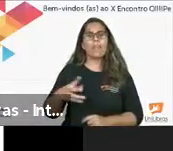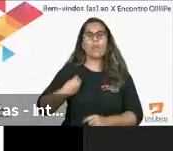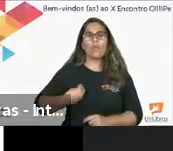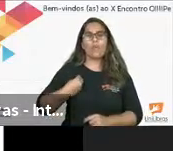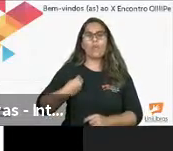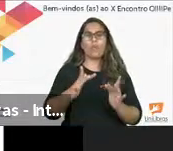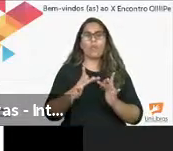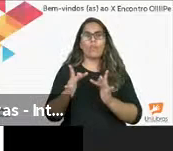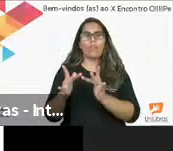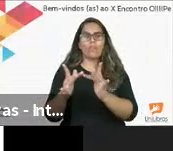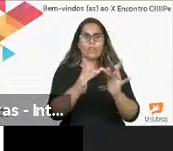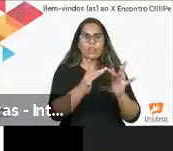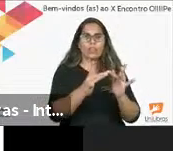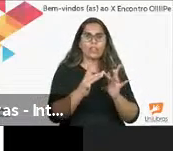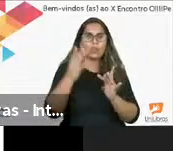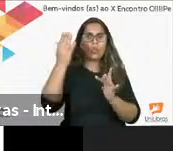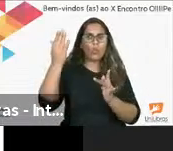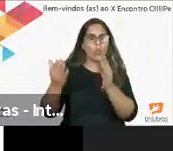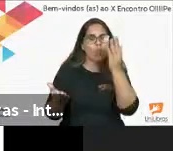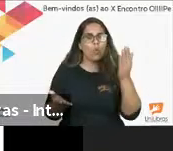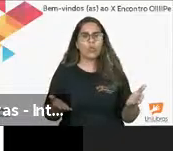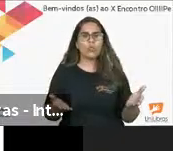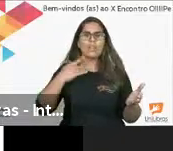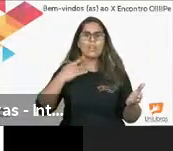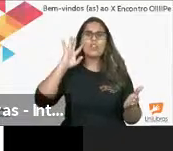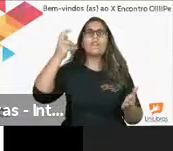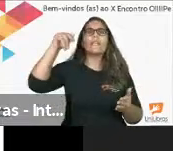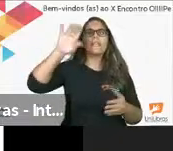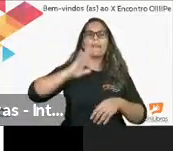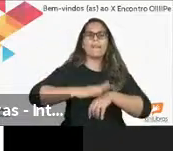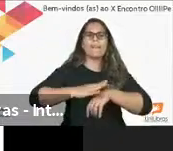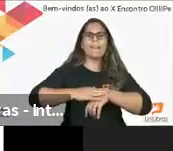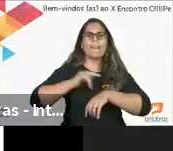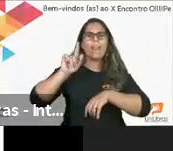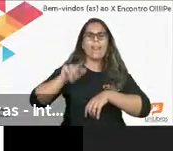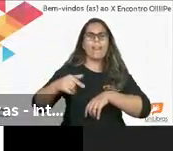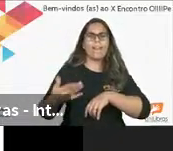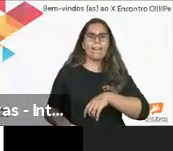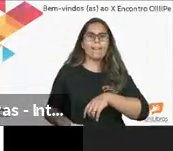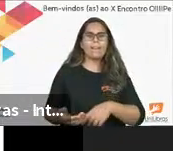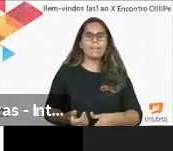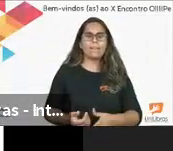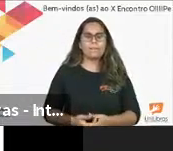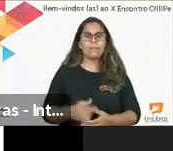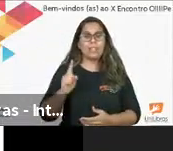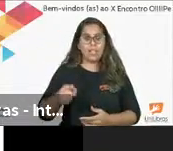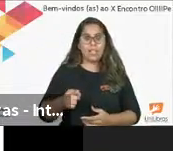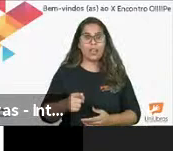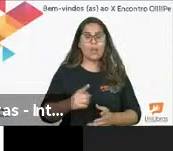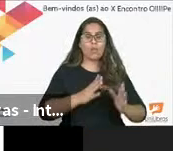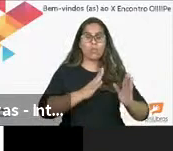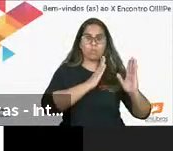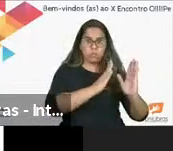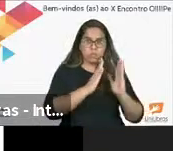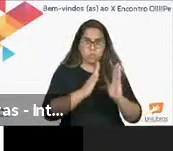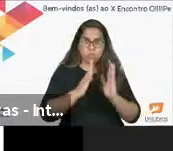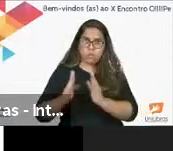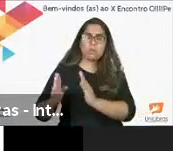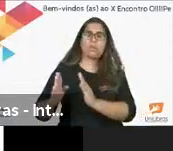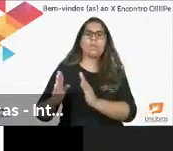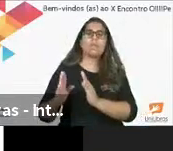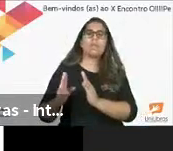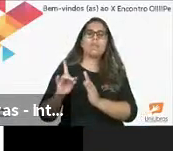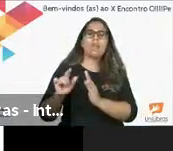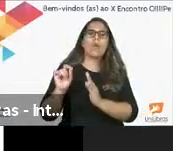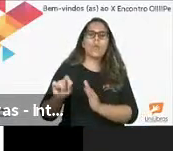con otros. No es un buenismo, es una cuestión operacional. No es